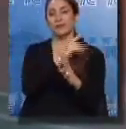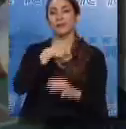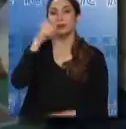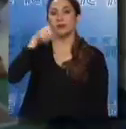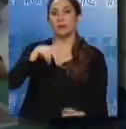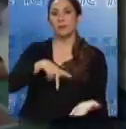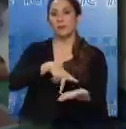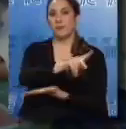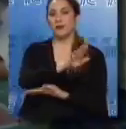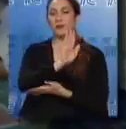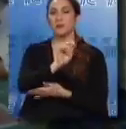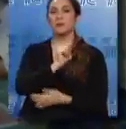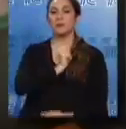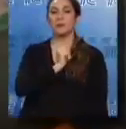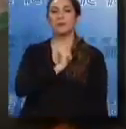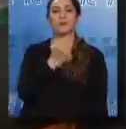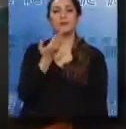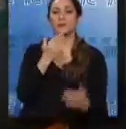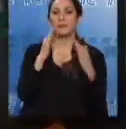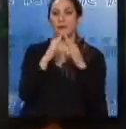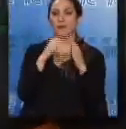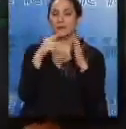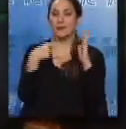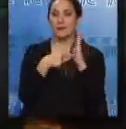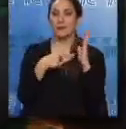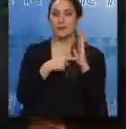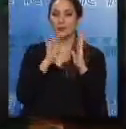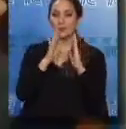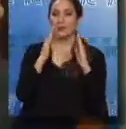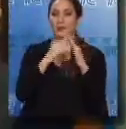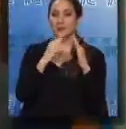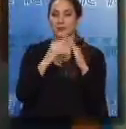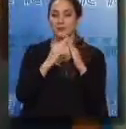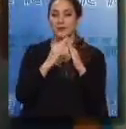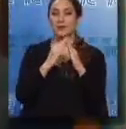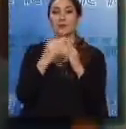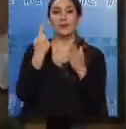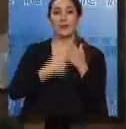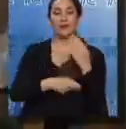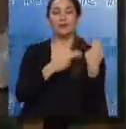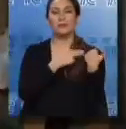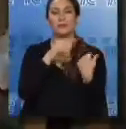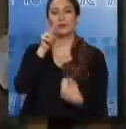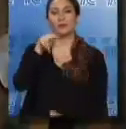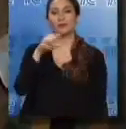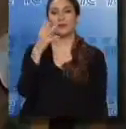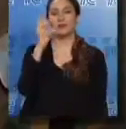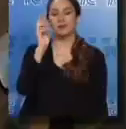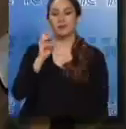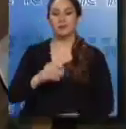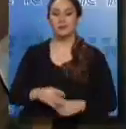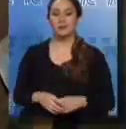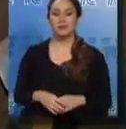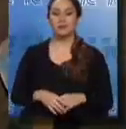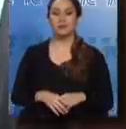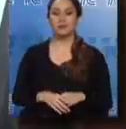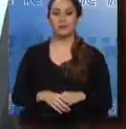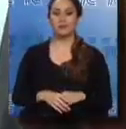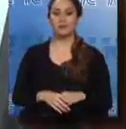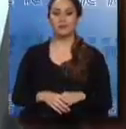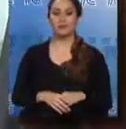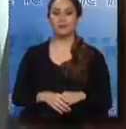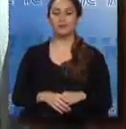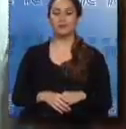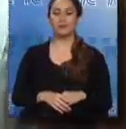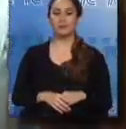cancelar, apenas abran las ventanillas, el impuesto predial correspondiente al año 2016. Es que hay que madrugar para pagar aquí, para no